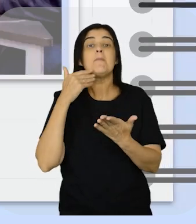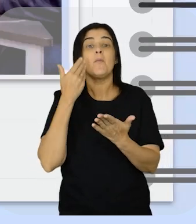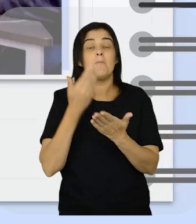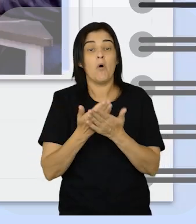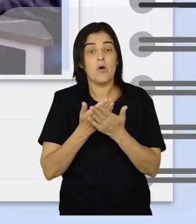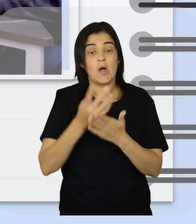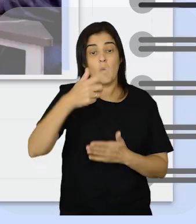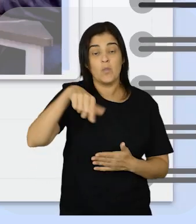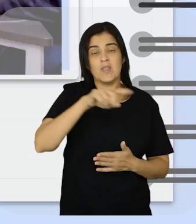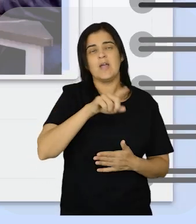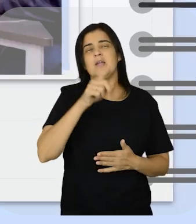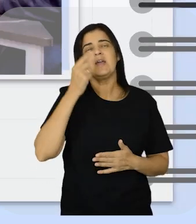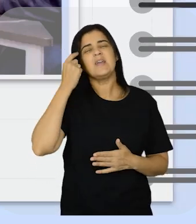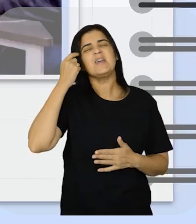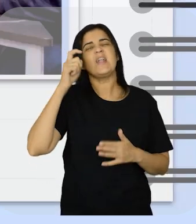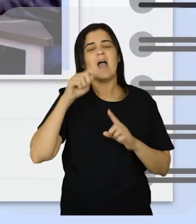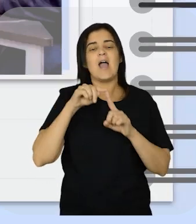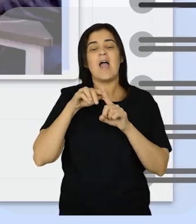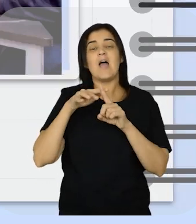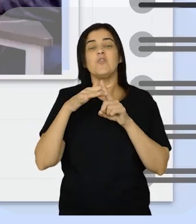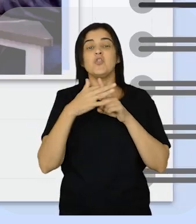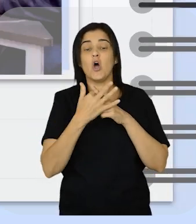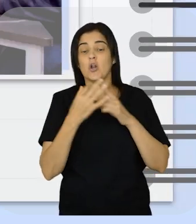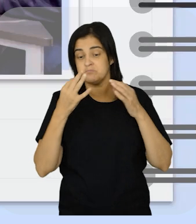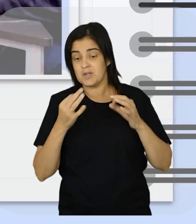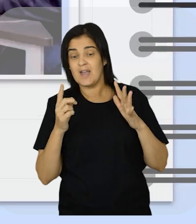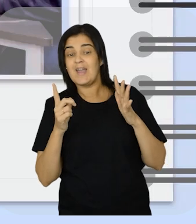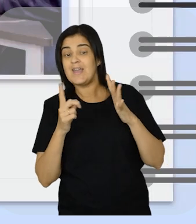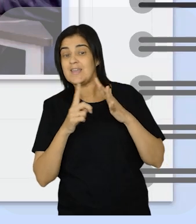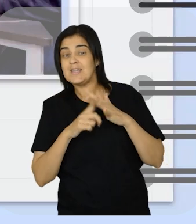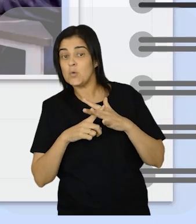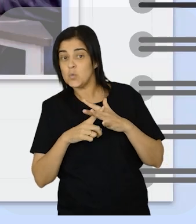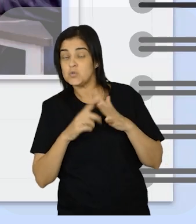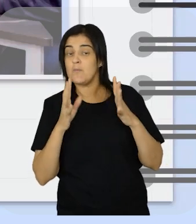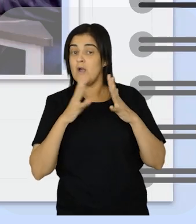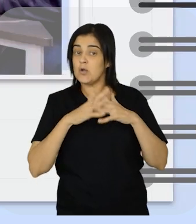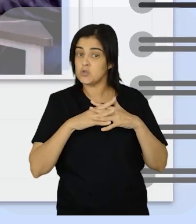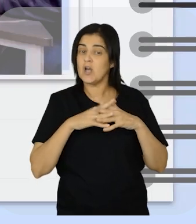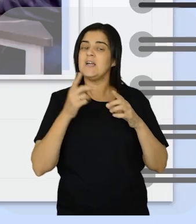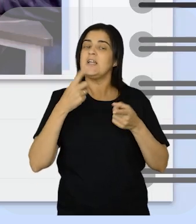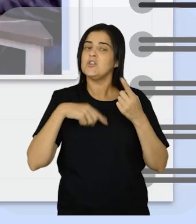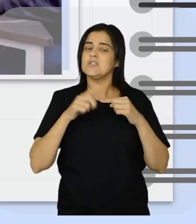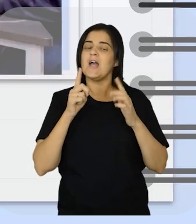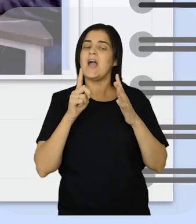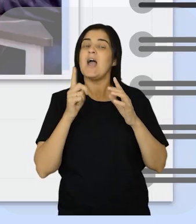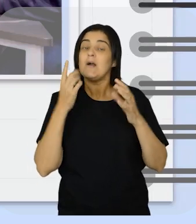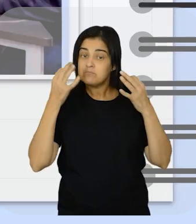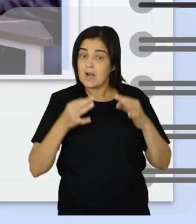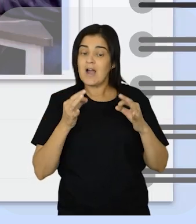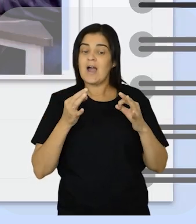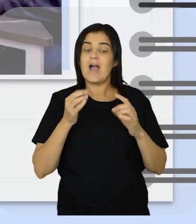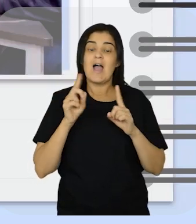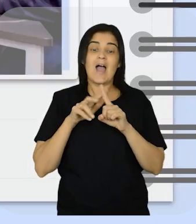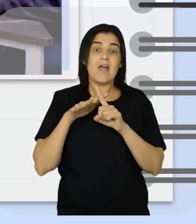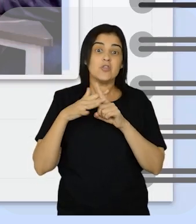es que en vez de crear entornos inclusivos, creemos entornos que sean comprensivos. Quiere decir que